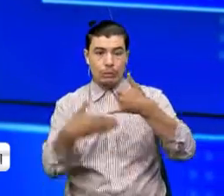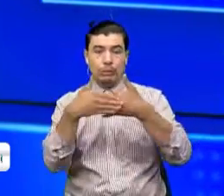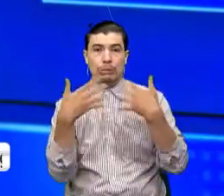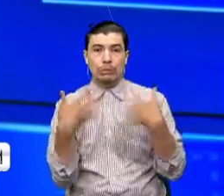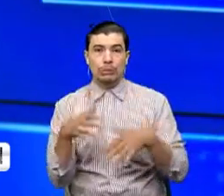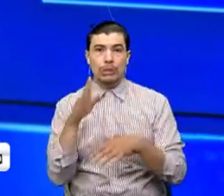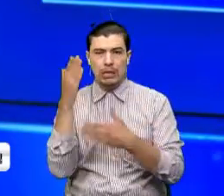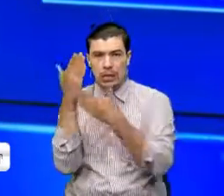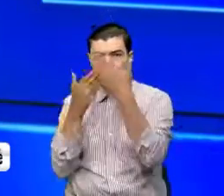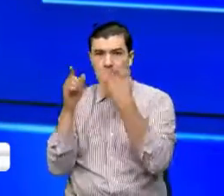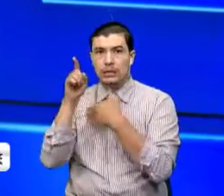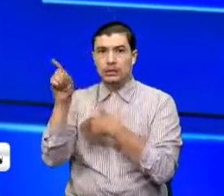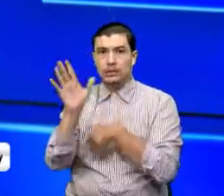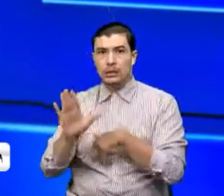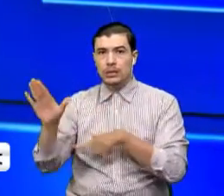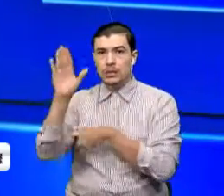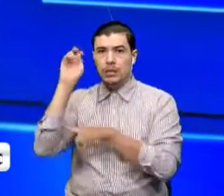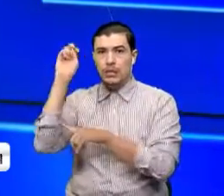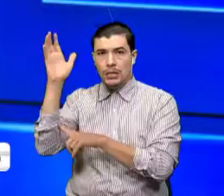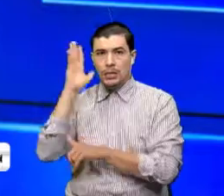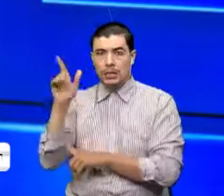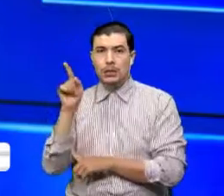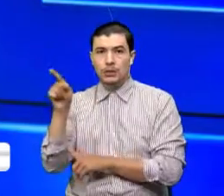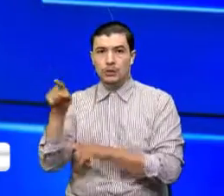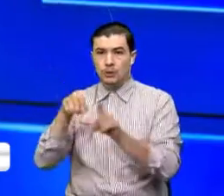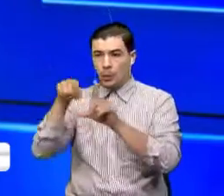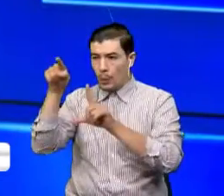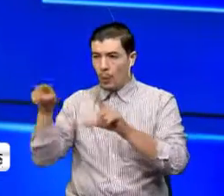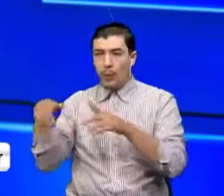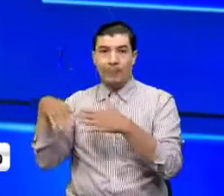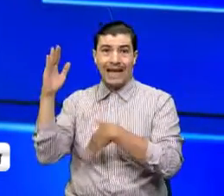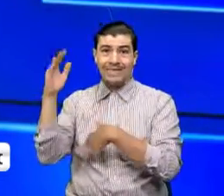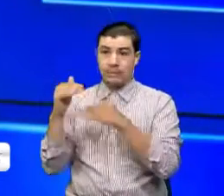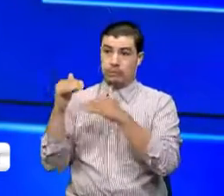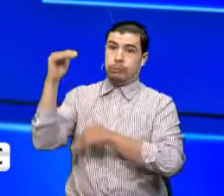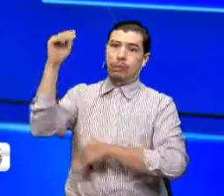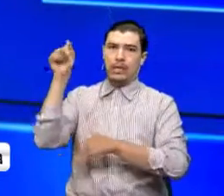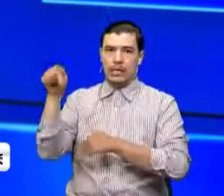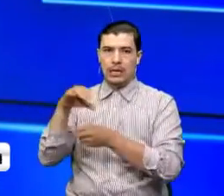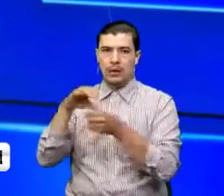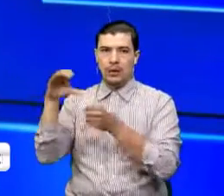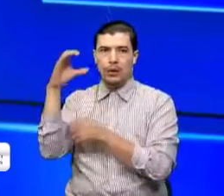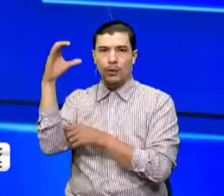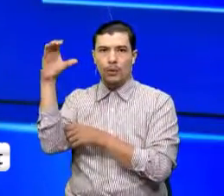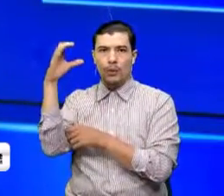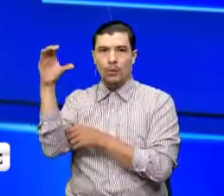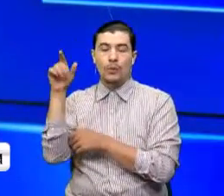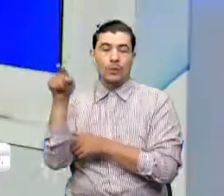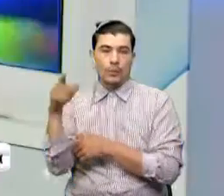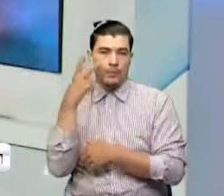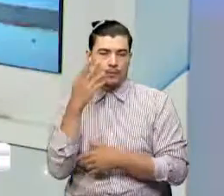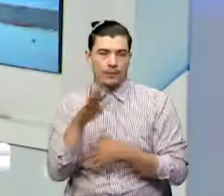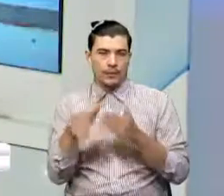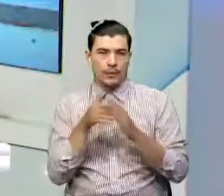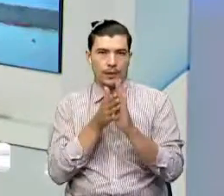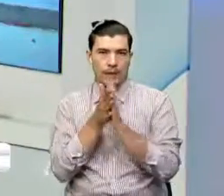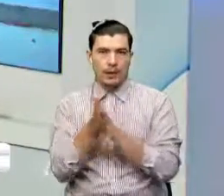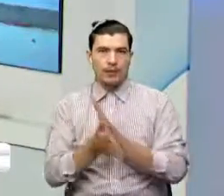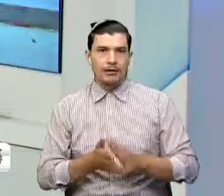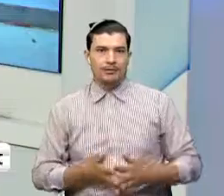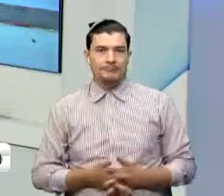norte de santander donde se encuentra uno de los índices más elevados de colombia samil castillo buenas tardes adelante